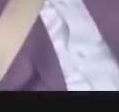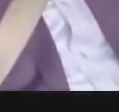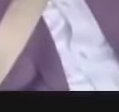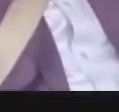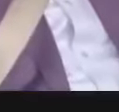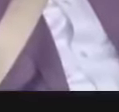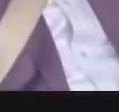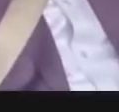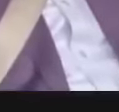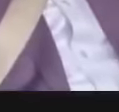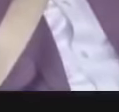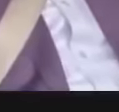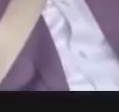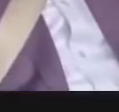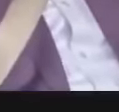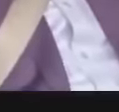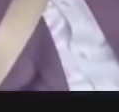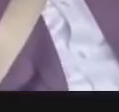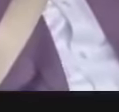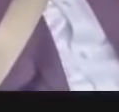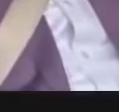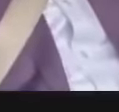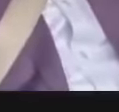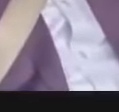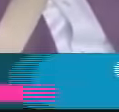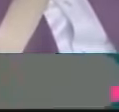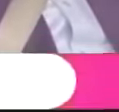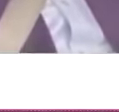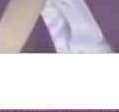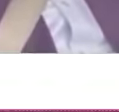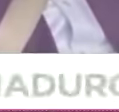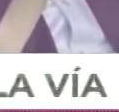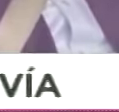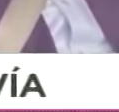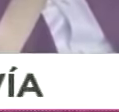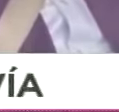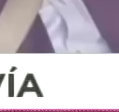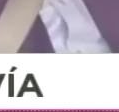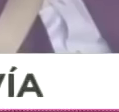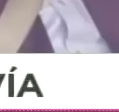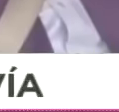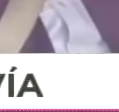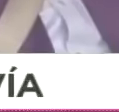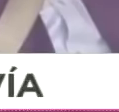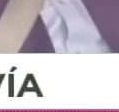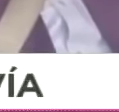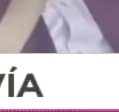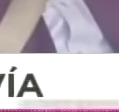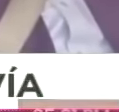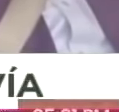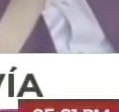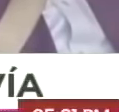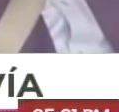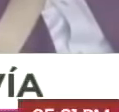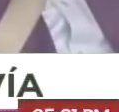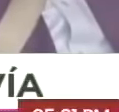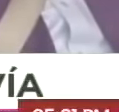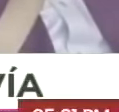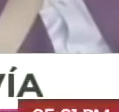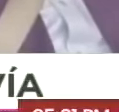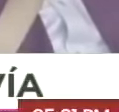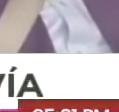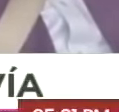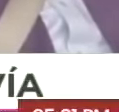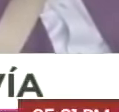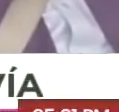aquí, Silita, dos invitados rumbo al programa especial con